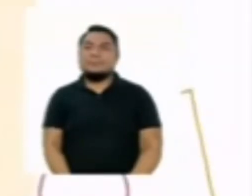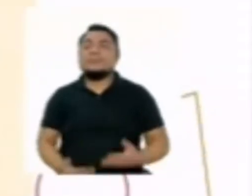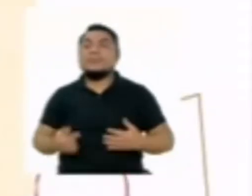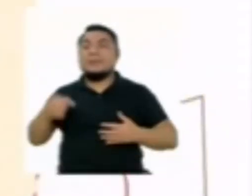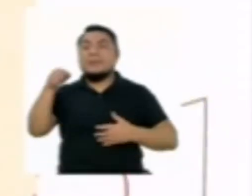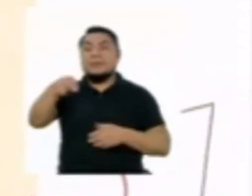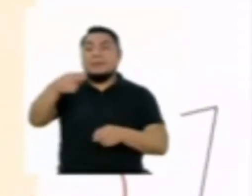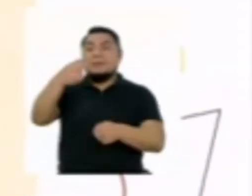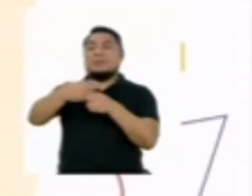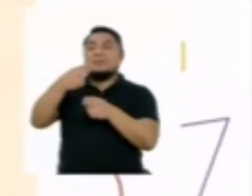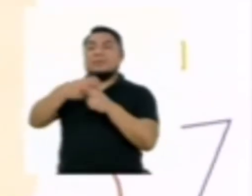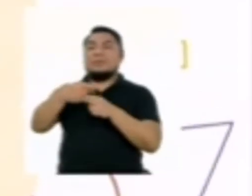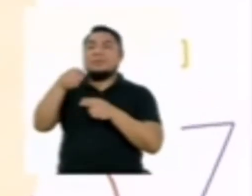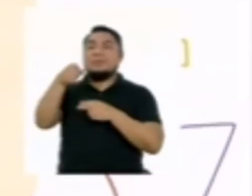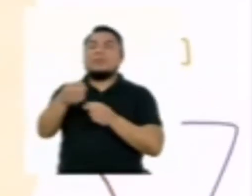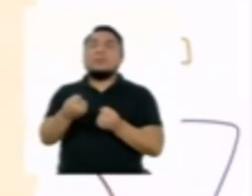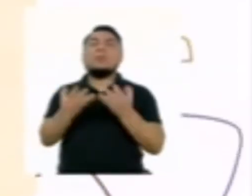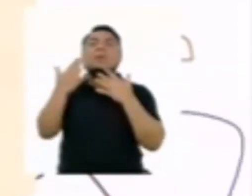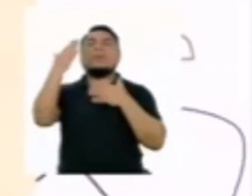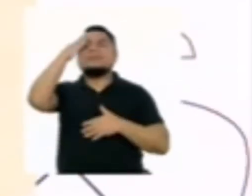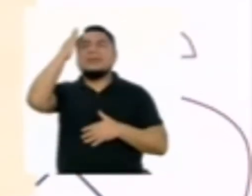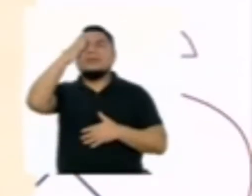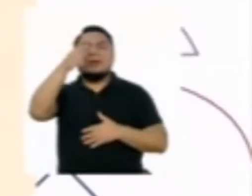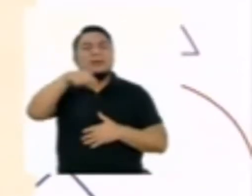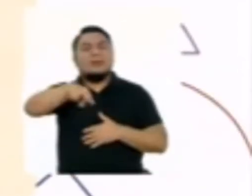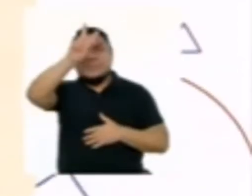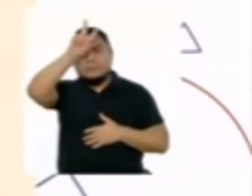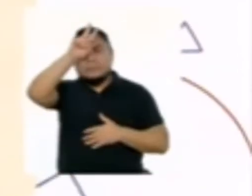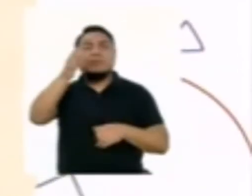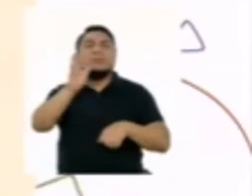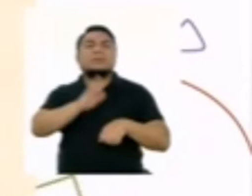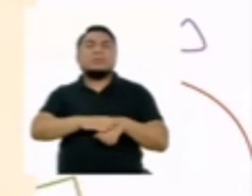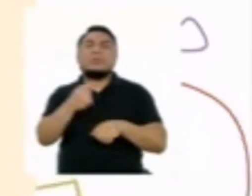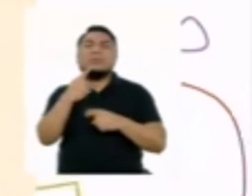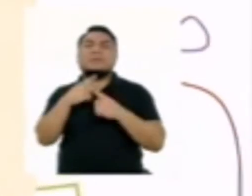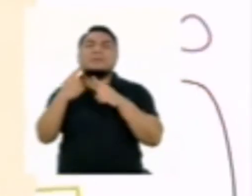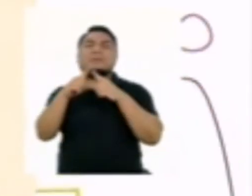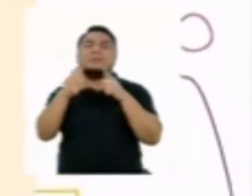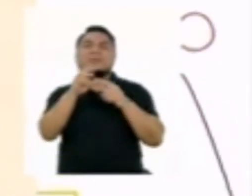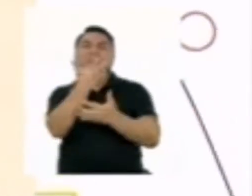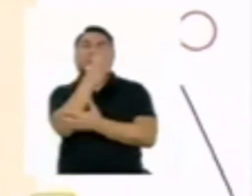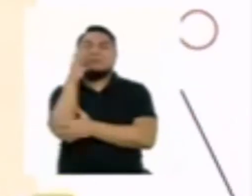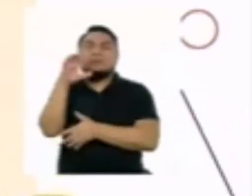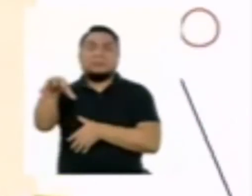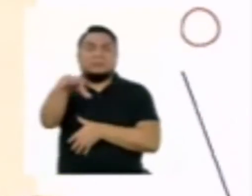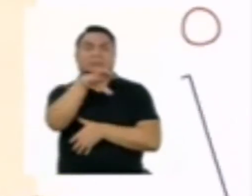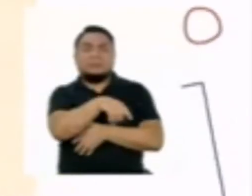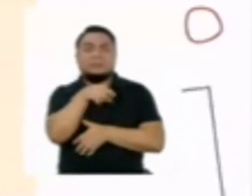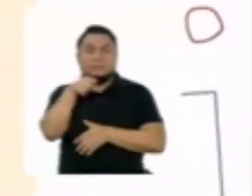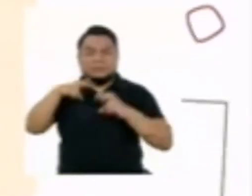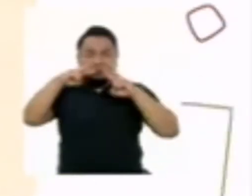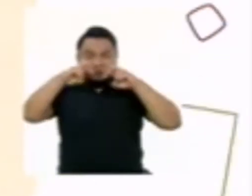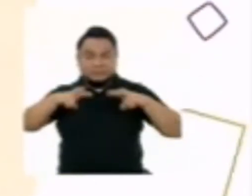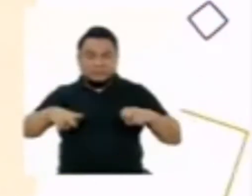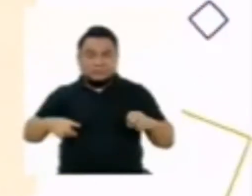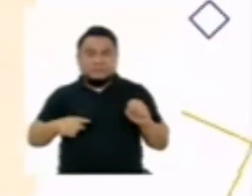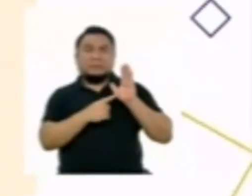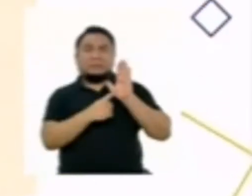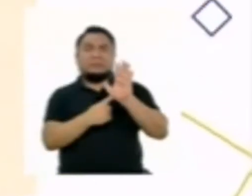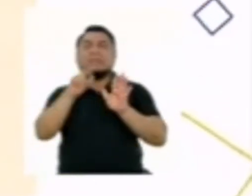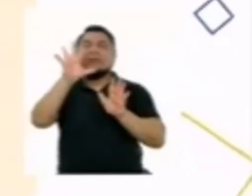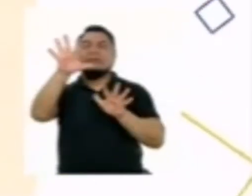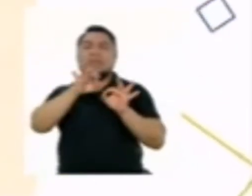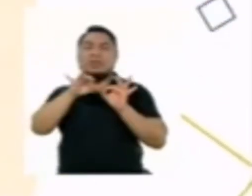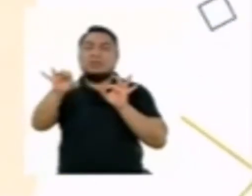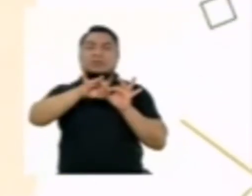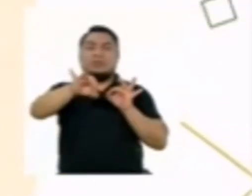Este se llama ¿Cuánto sabemos los peruanos sobre biodiversidad? Y es un estudio de percepción pública en 5